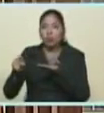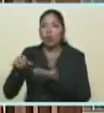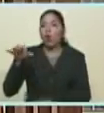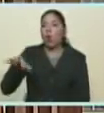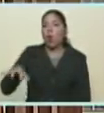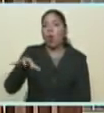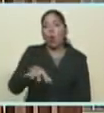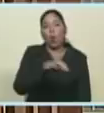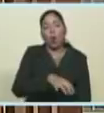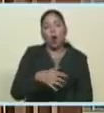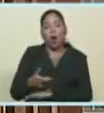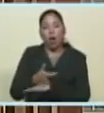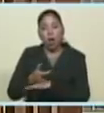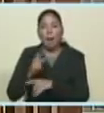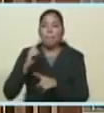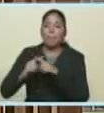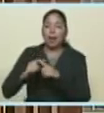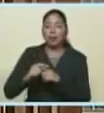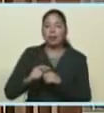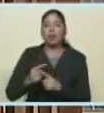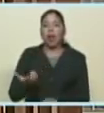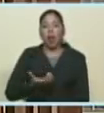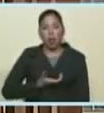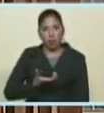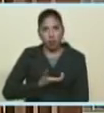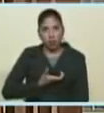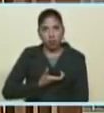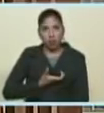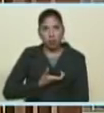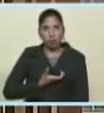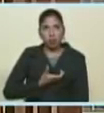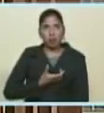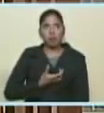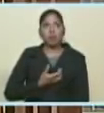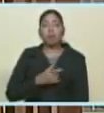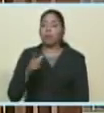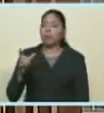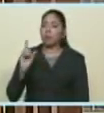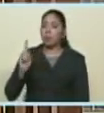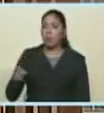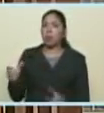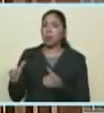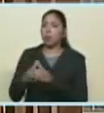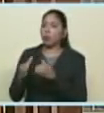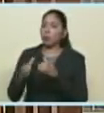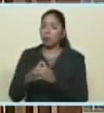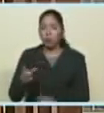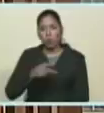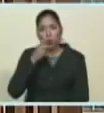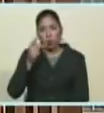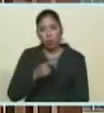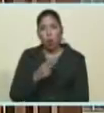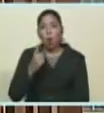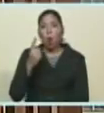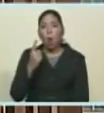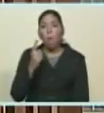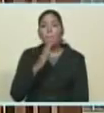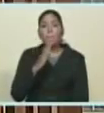gobernaciones, alcaldías y al poder popular de nuestro país por el orden de